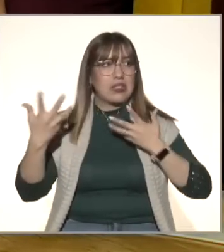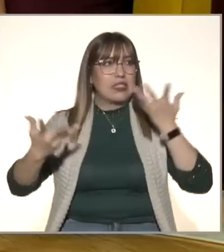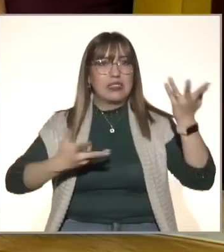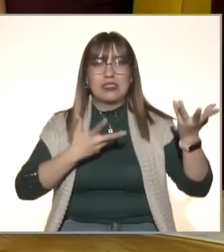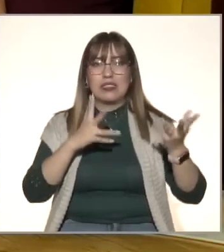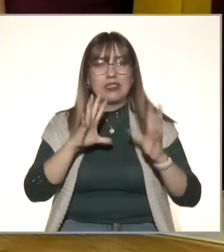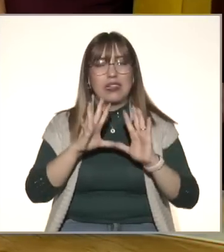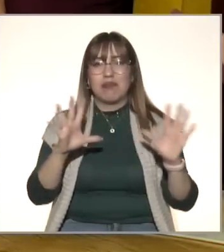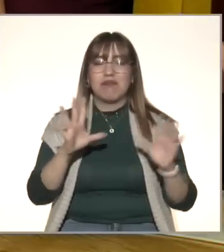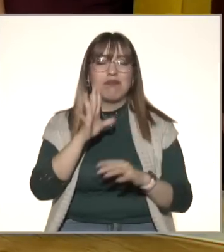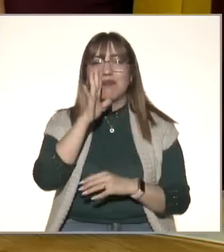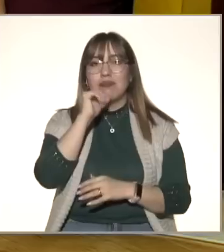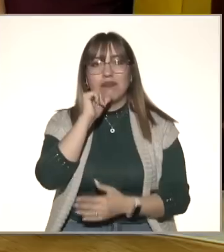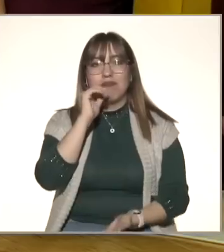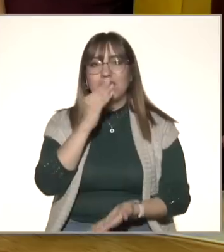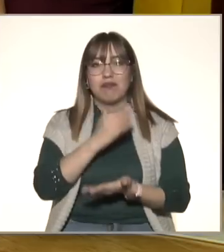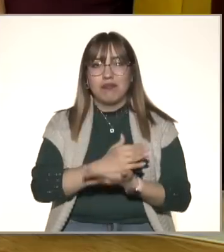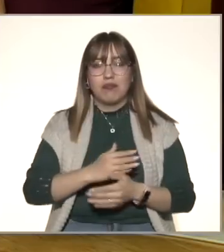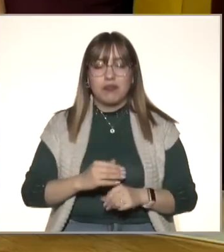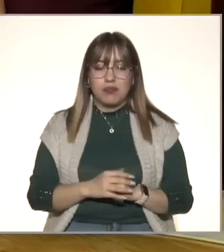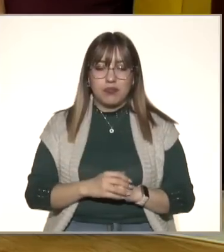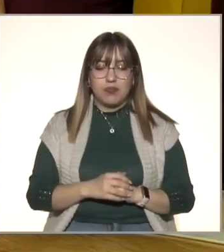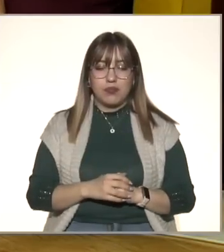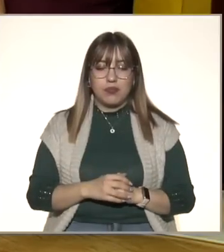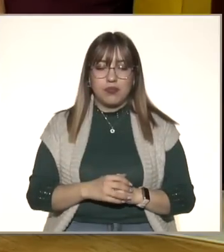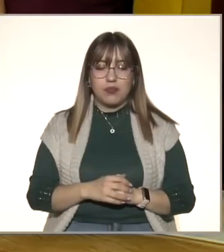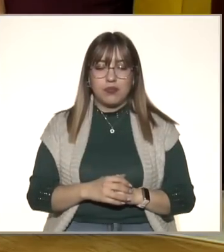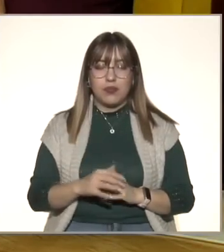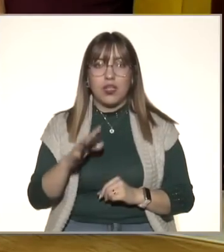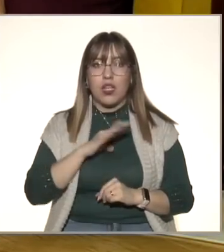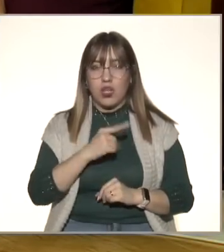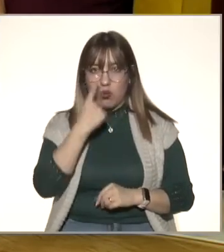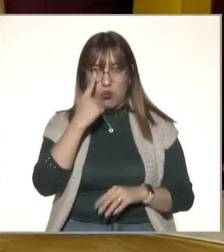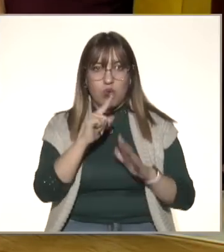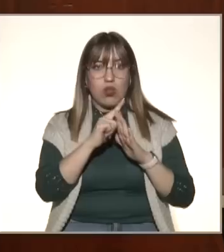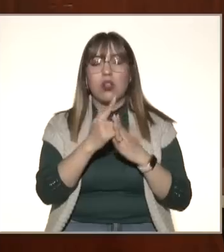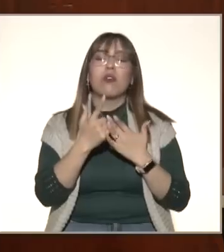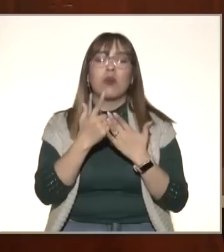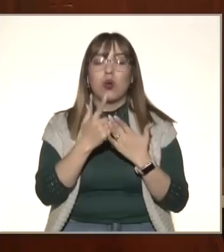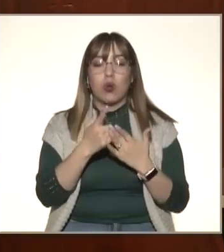efectiva. Se dice que hay un libro que se llama